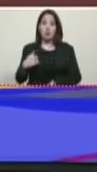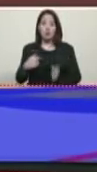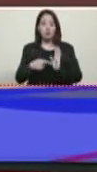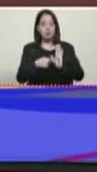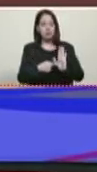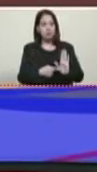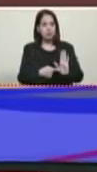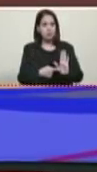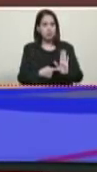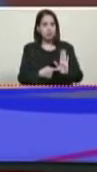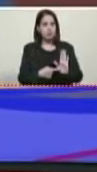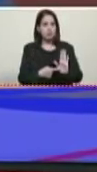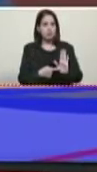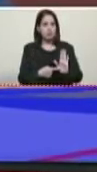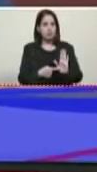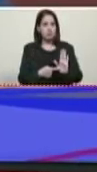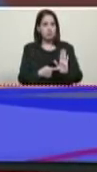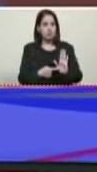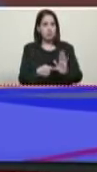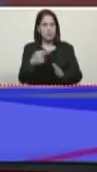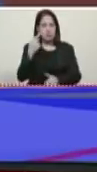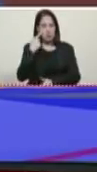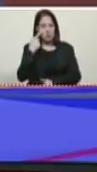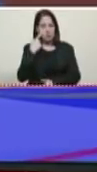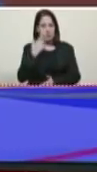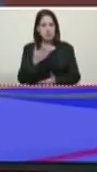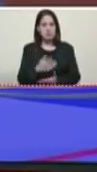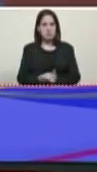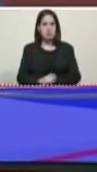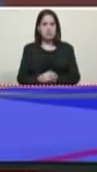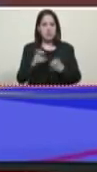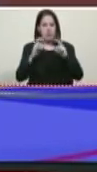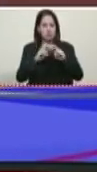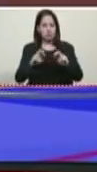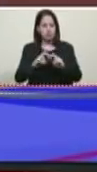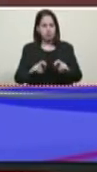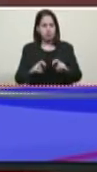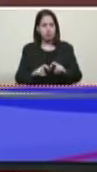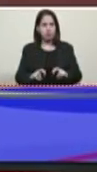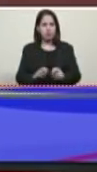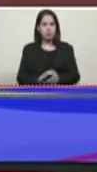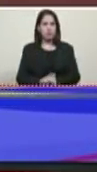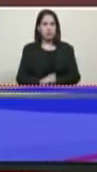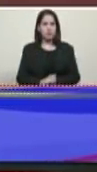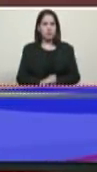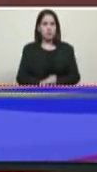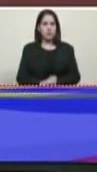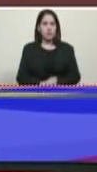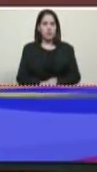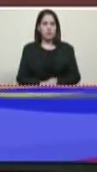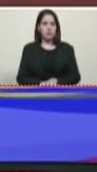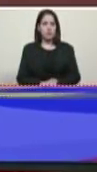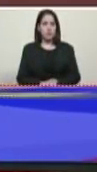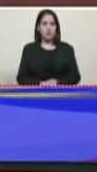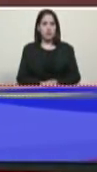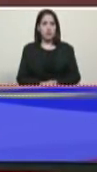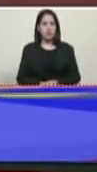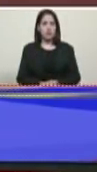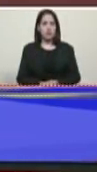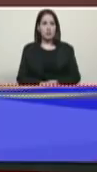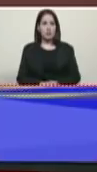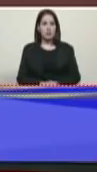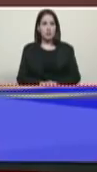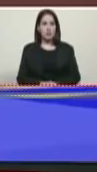tiene error para que lo revisemos vamos a entrar en la